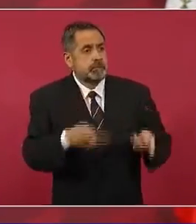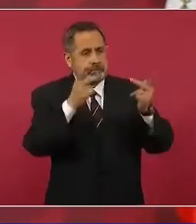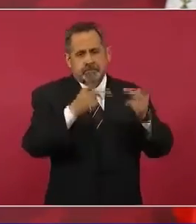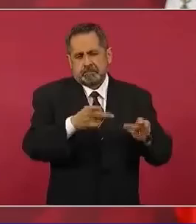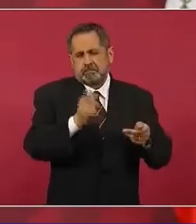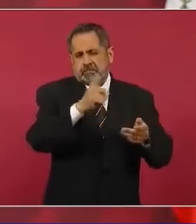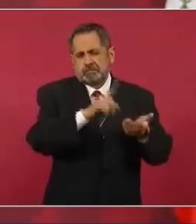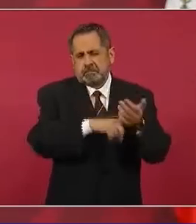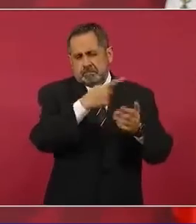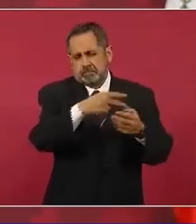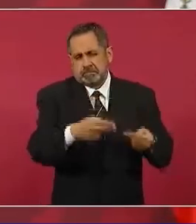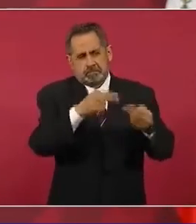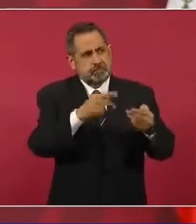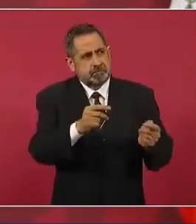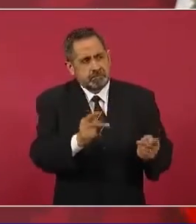d